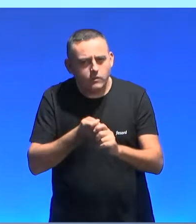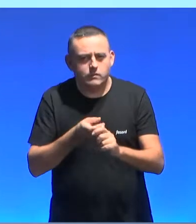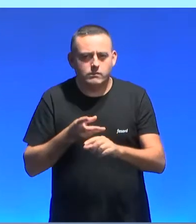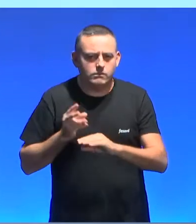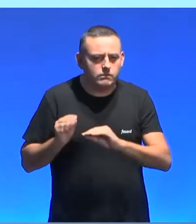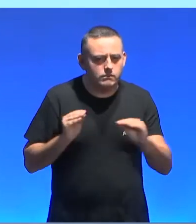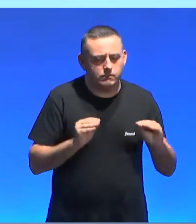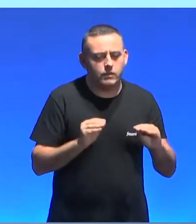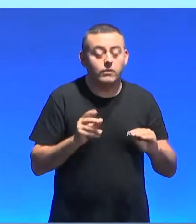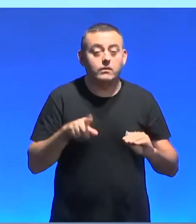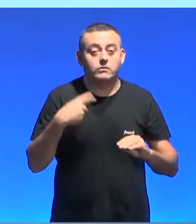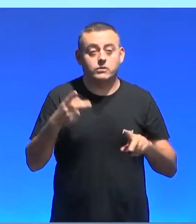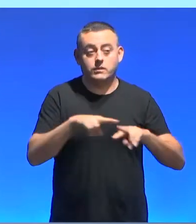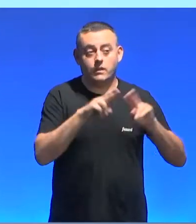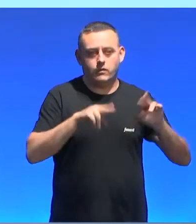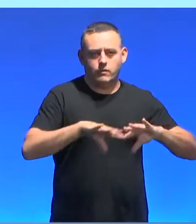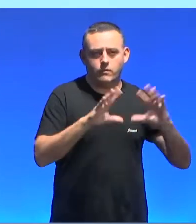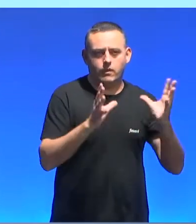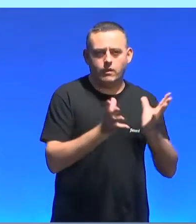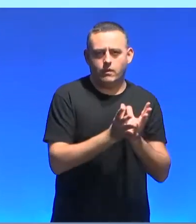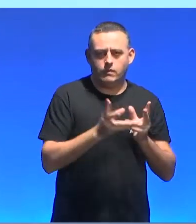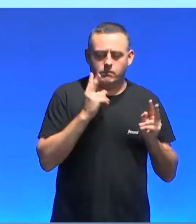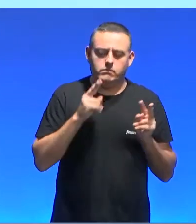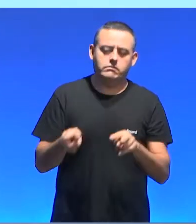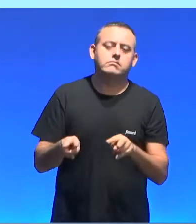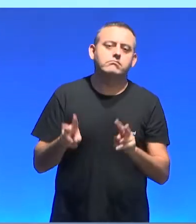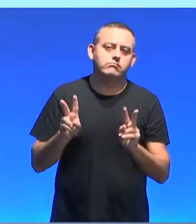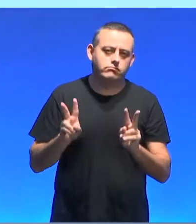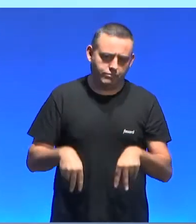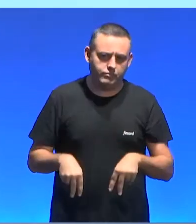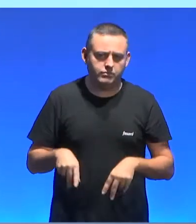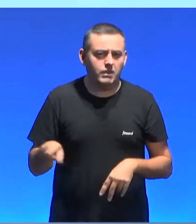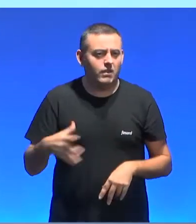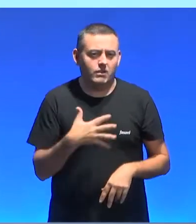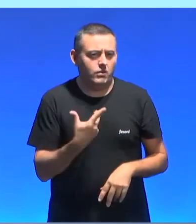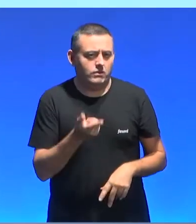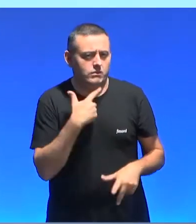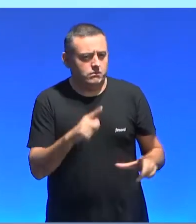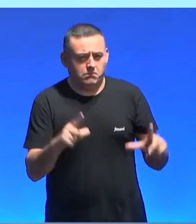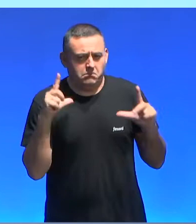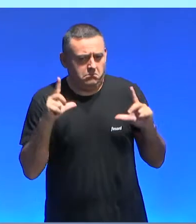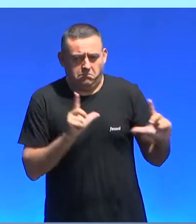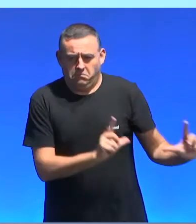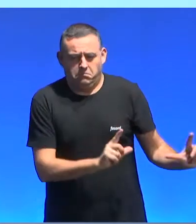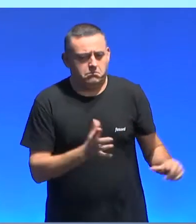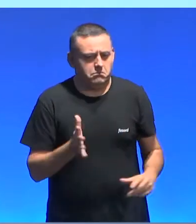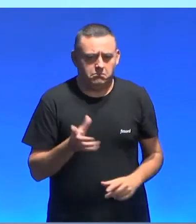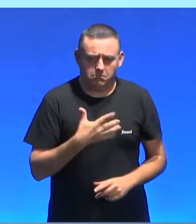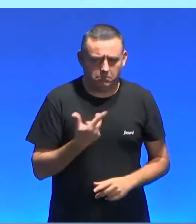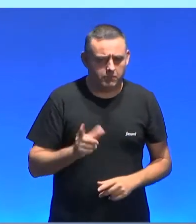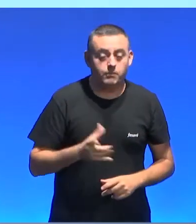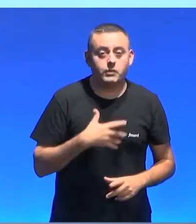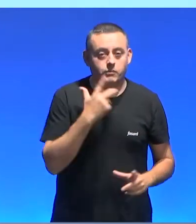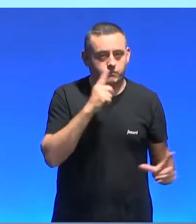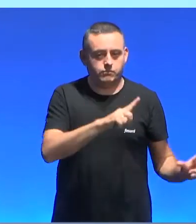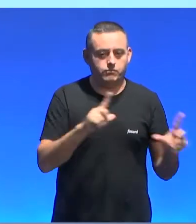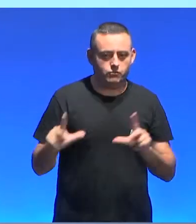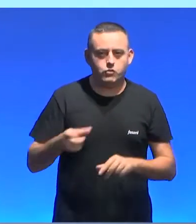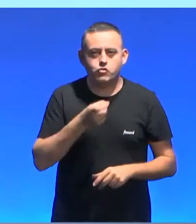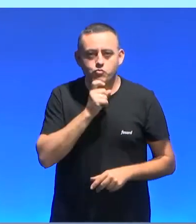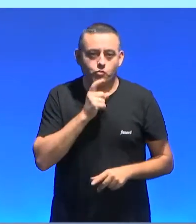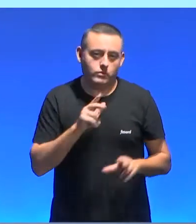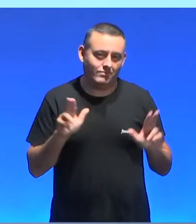lo busca, pero sé que también hay que decirlo, porque es la manera de proyectar, ¿vale? Que es la Città dei